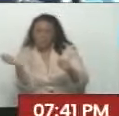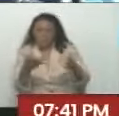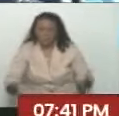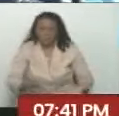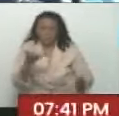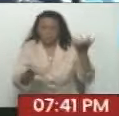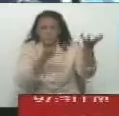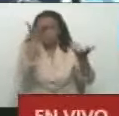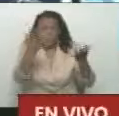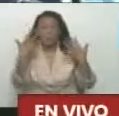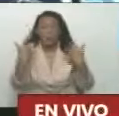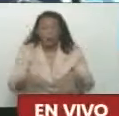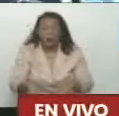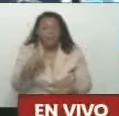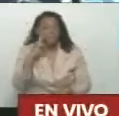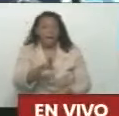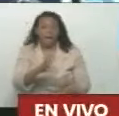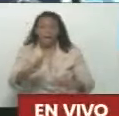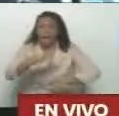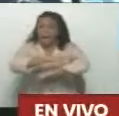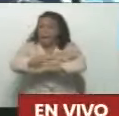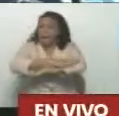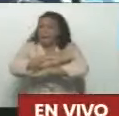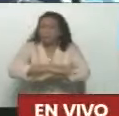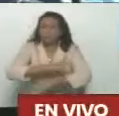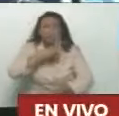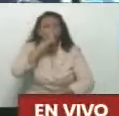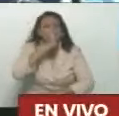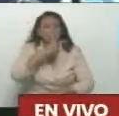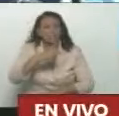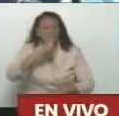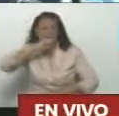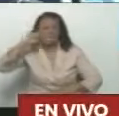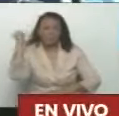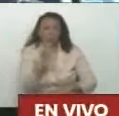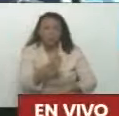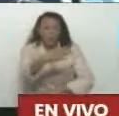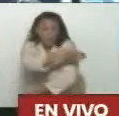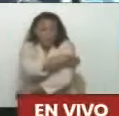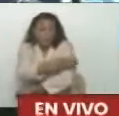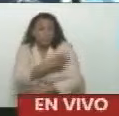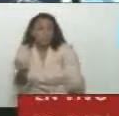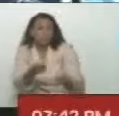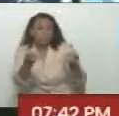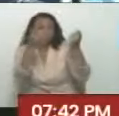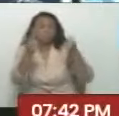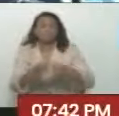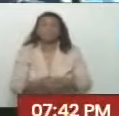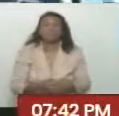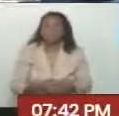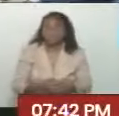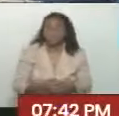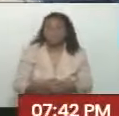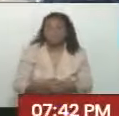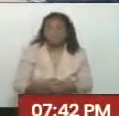calle más horribles que ha visto Venezuela en el marco de este discurso de odio que la oposición ha sembrado. Es una